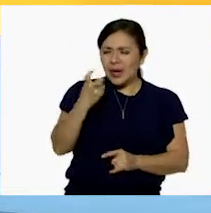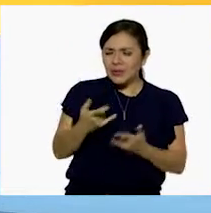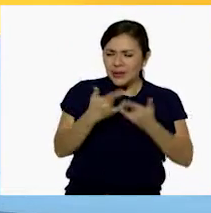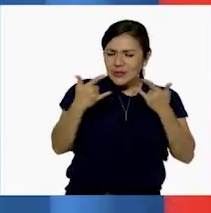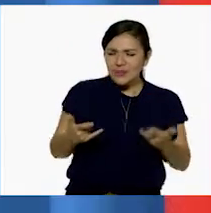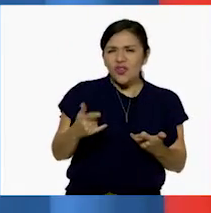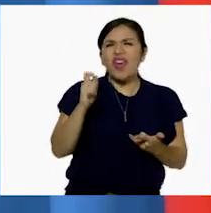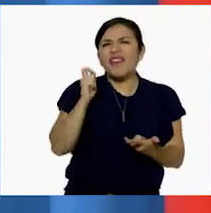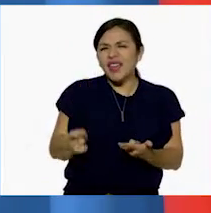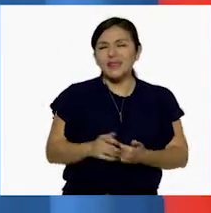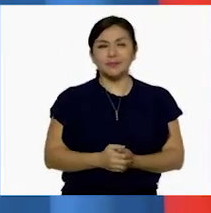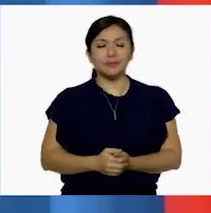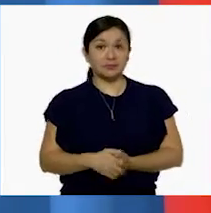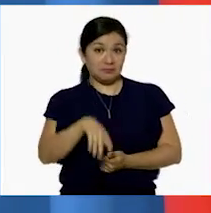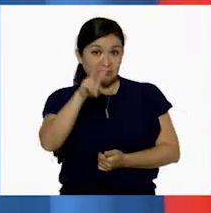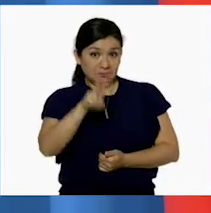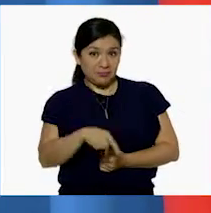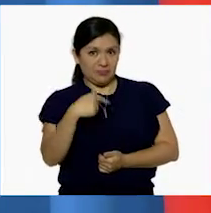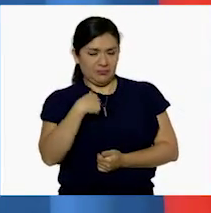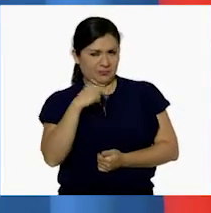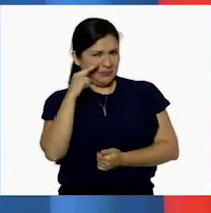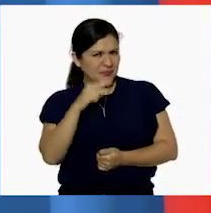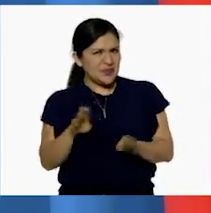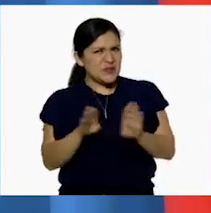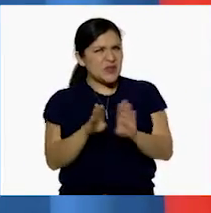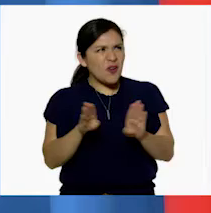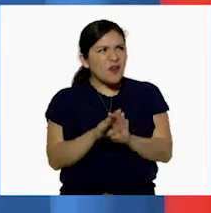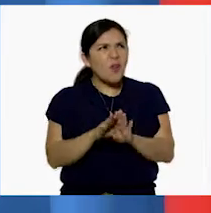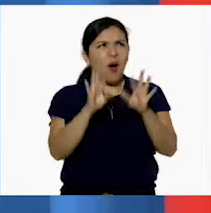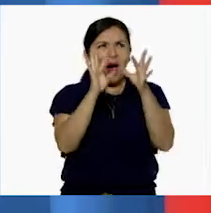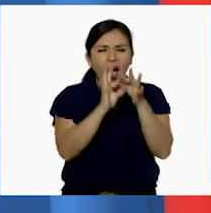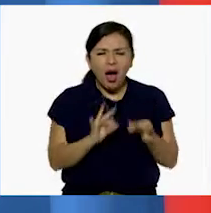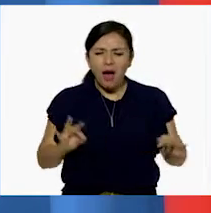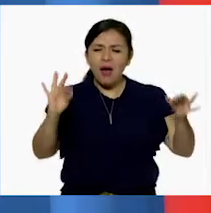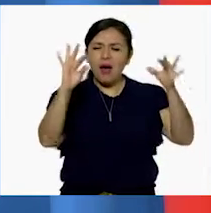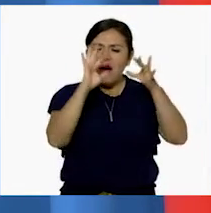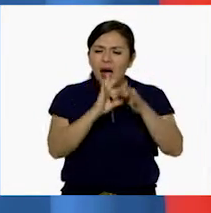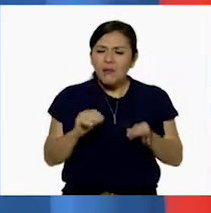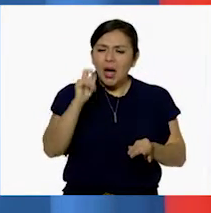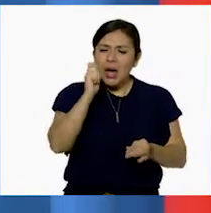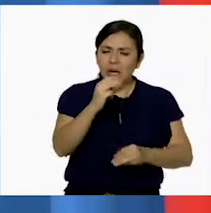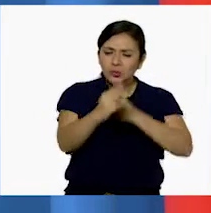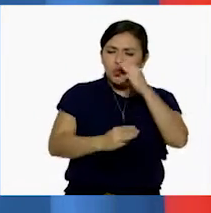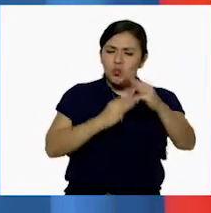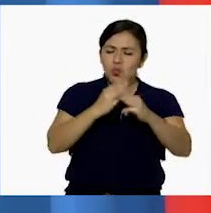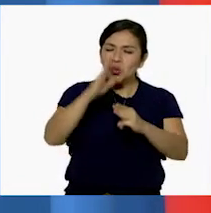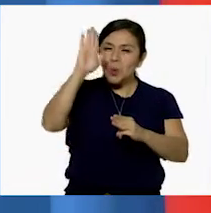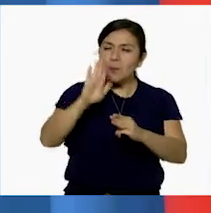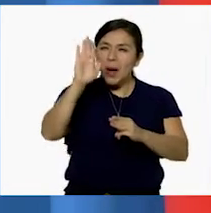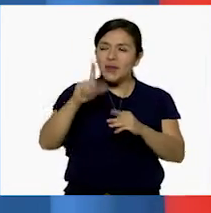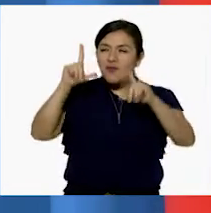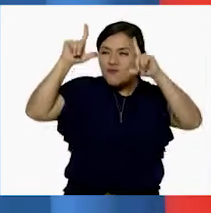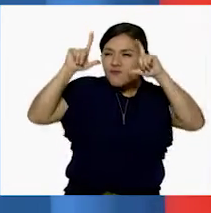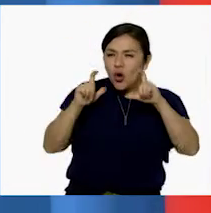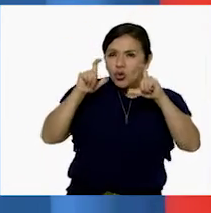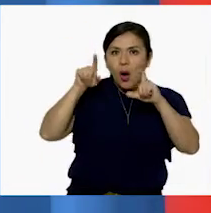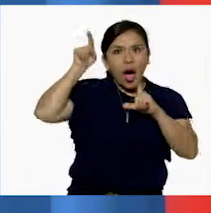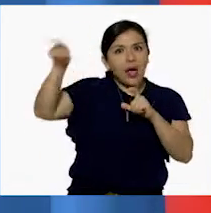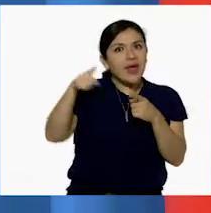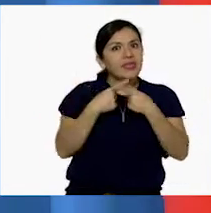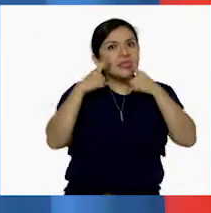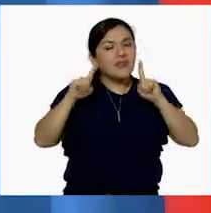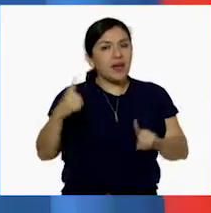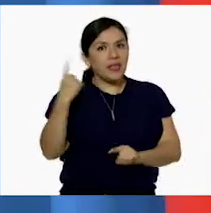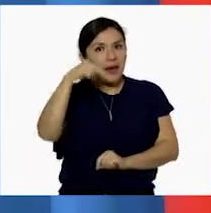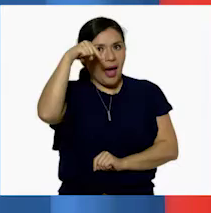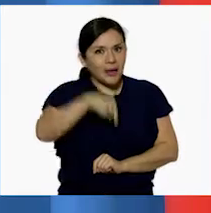leer? Gaby, estoy muy impactada por todo lo que se describe en él. El mundo retratado ahí es diferente al nuestro. Se me